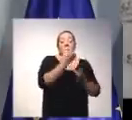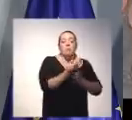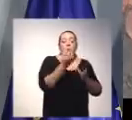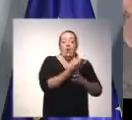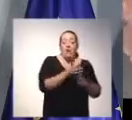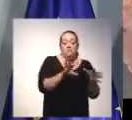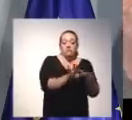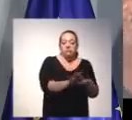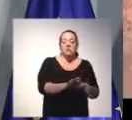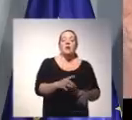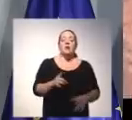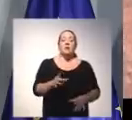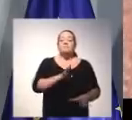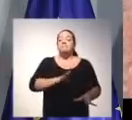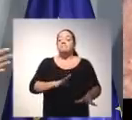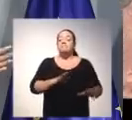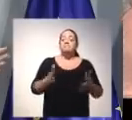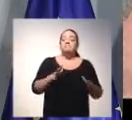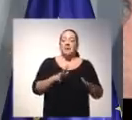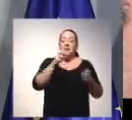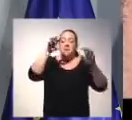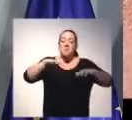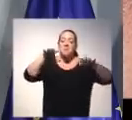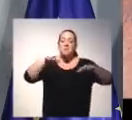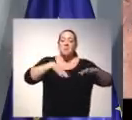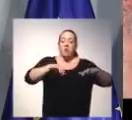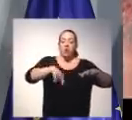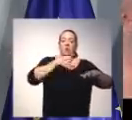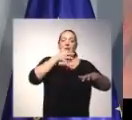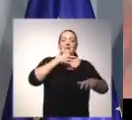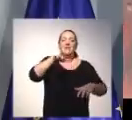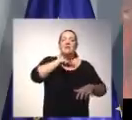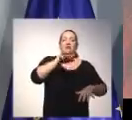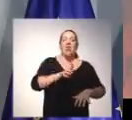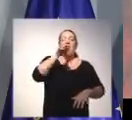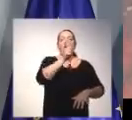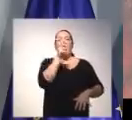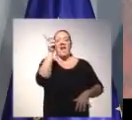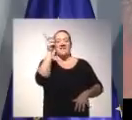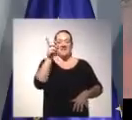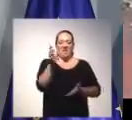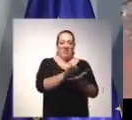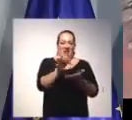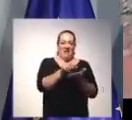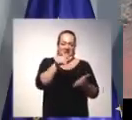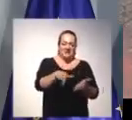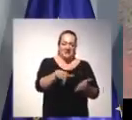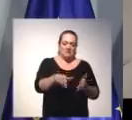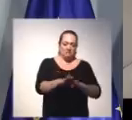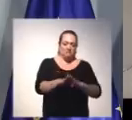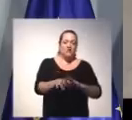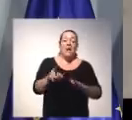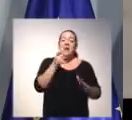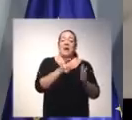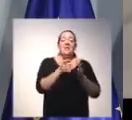volcánicas. La probabilidad de precipitaciones se mantiene durante la tarde del día de hoy en la zona del noreste de la isla. En cuanto a la